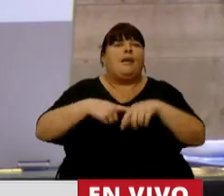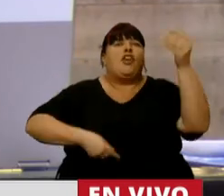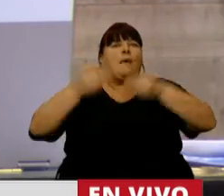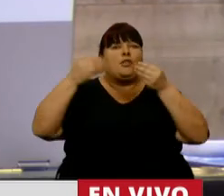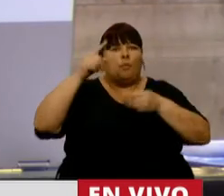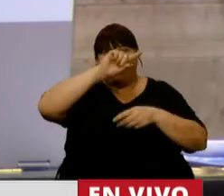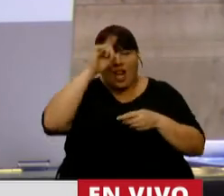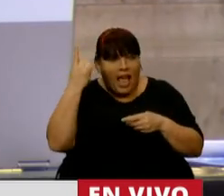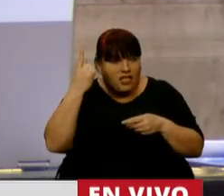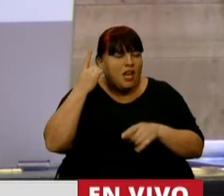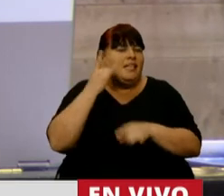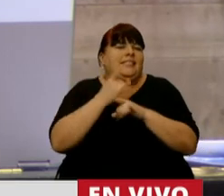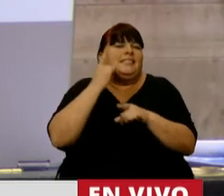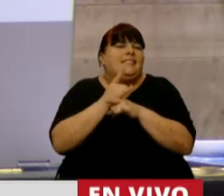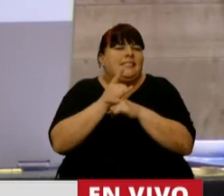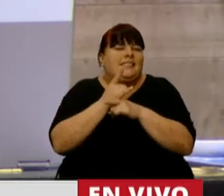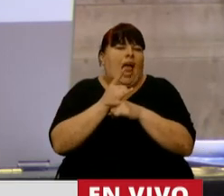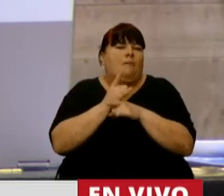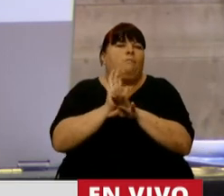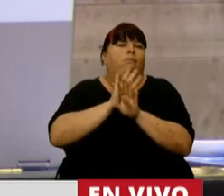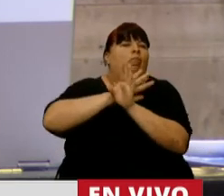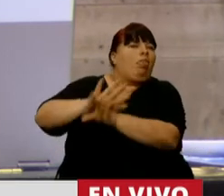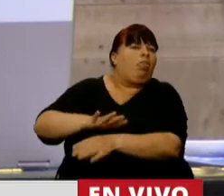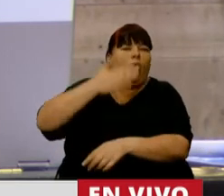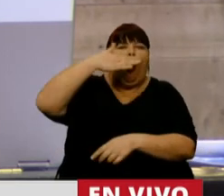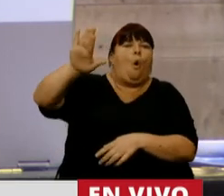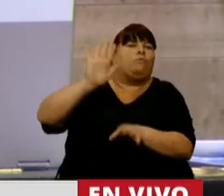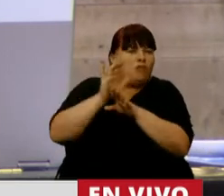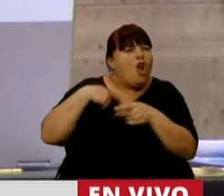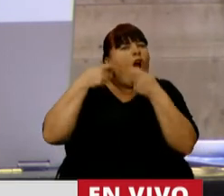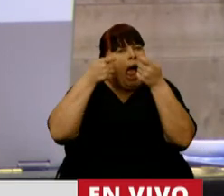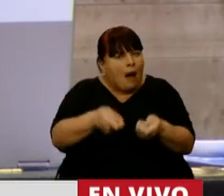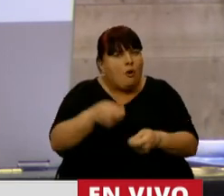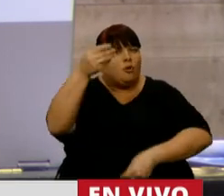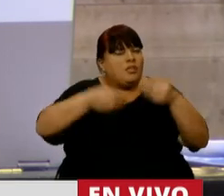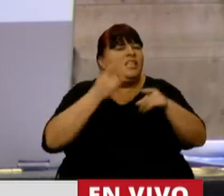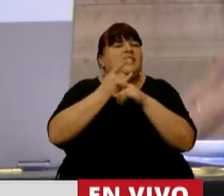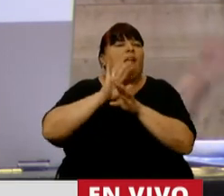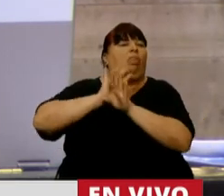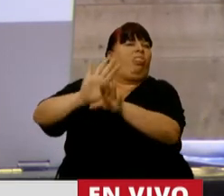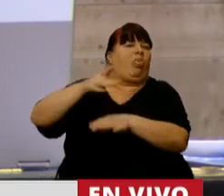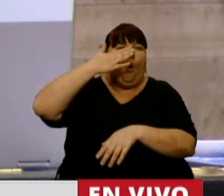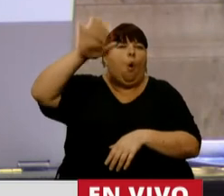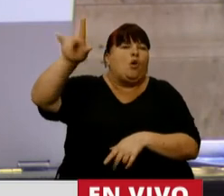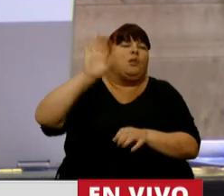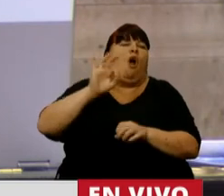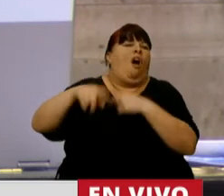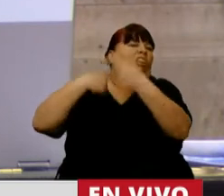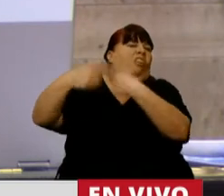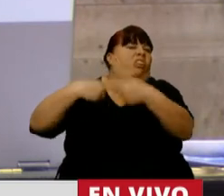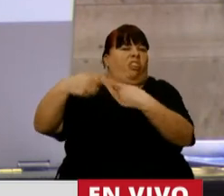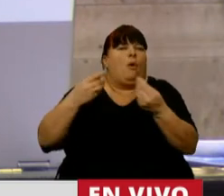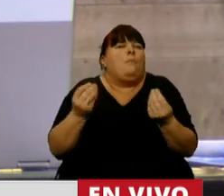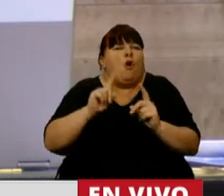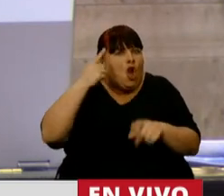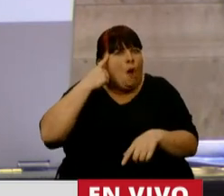presupuestos nacionales siempre quedamos, y más allá de que los acompañamos, quedamos relegados o quedamos postergados? ¿Por